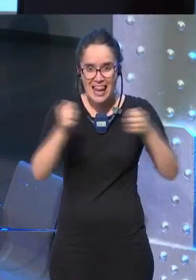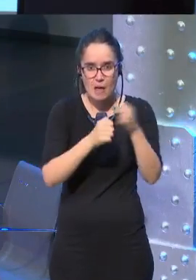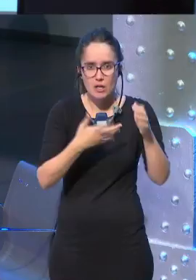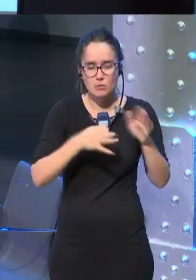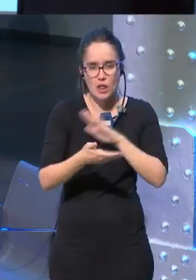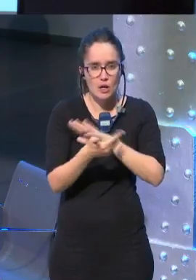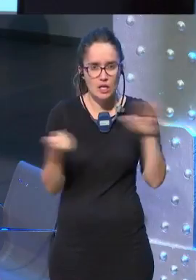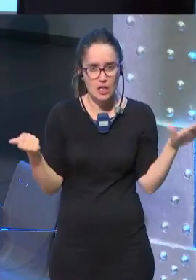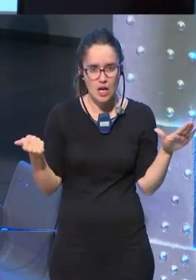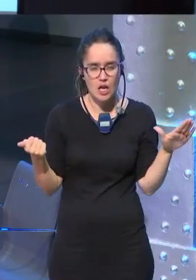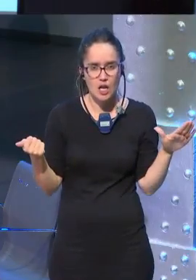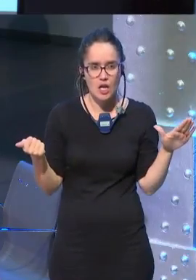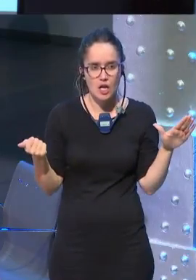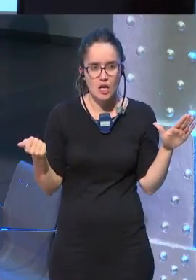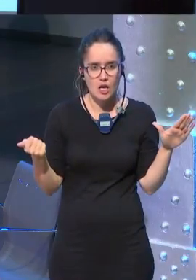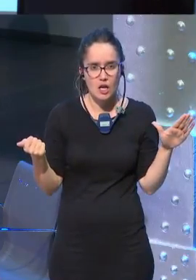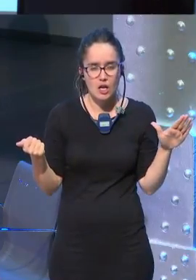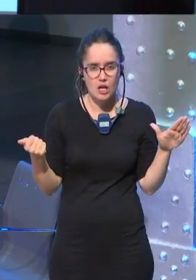metido, se puede